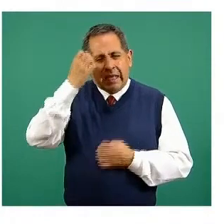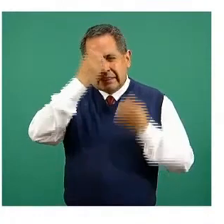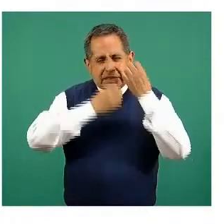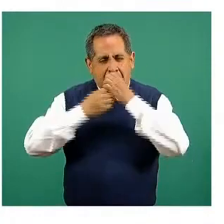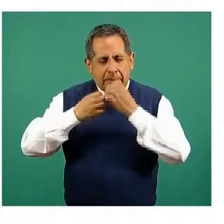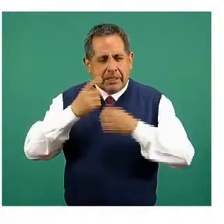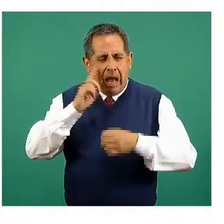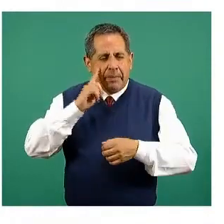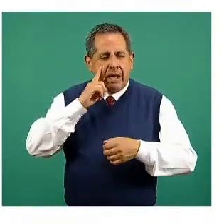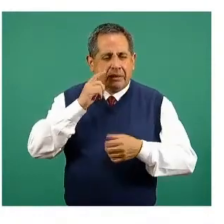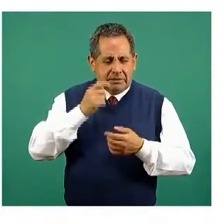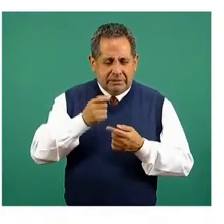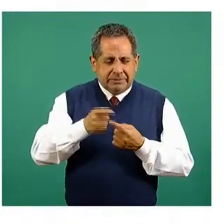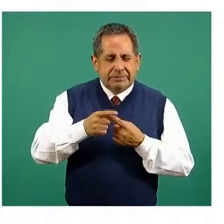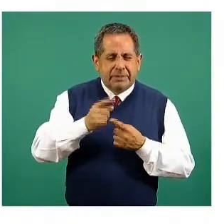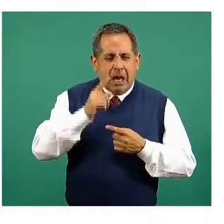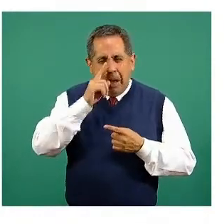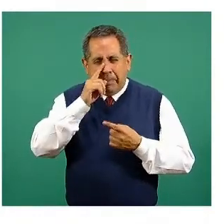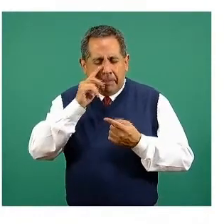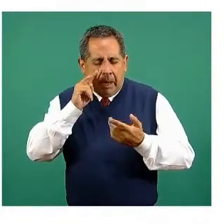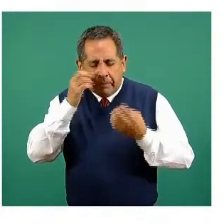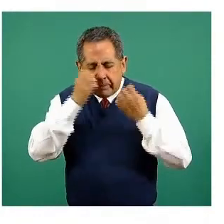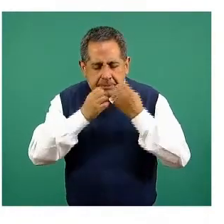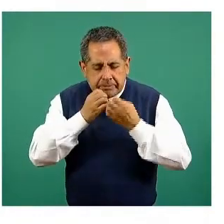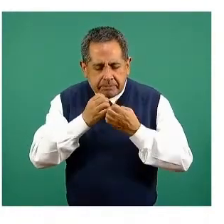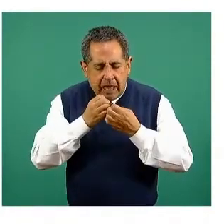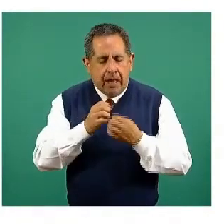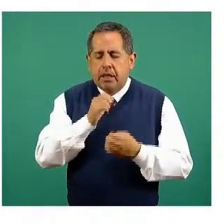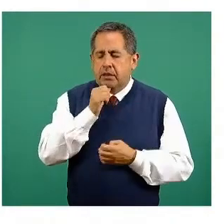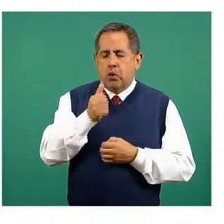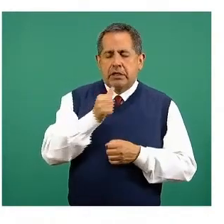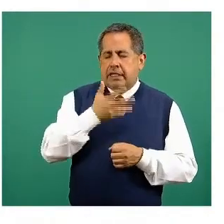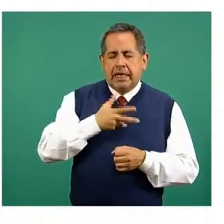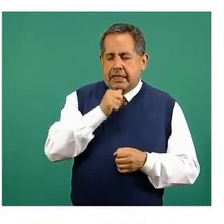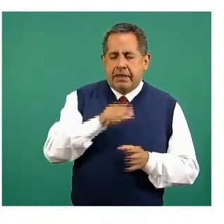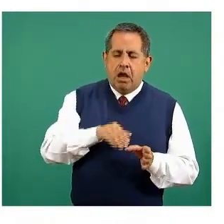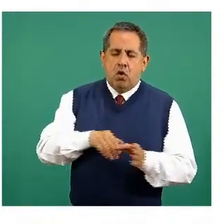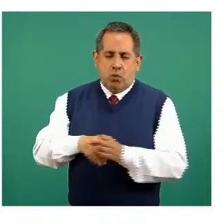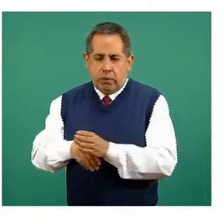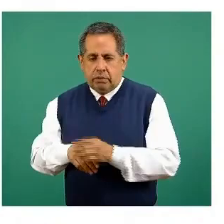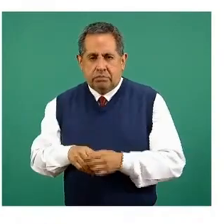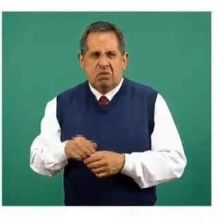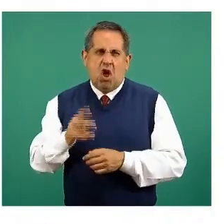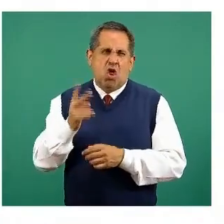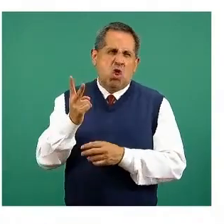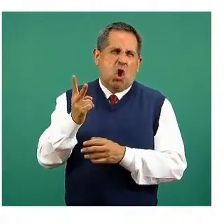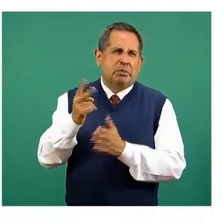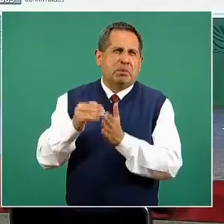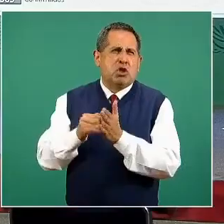haberse confirmado o en su momento descartado, como es este grupo también de casi 2 millones,